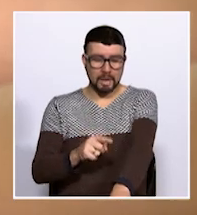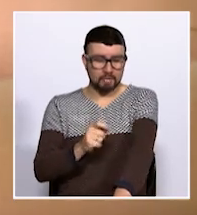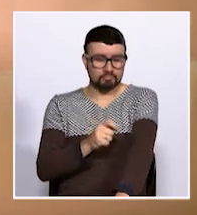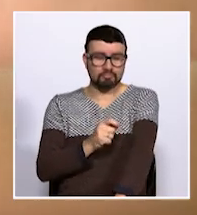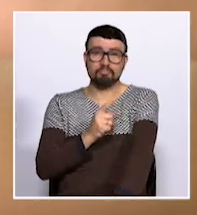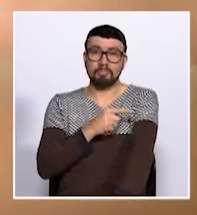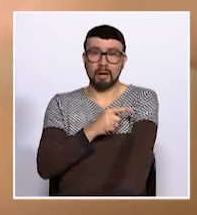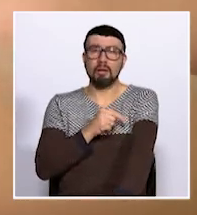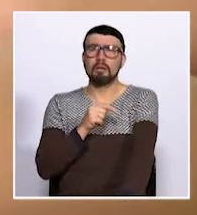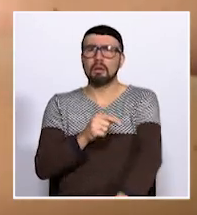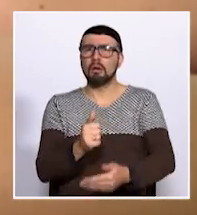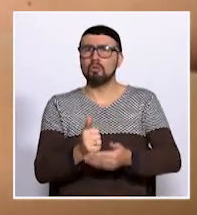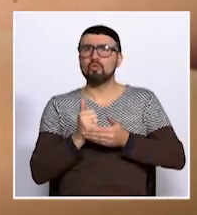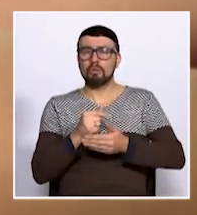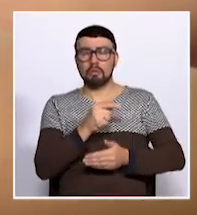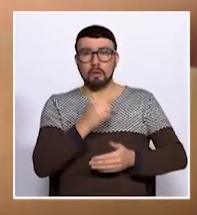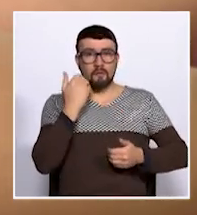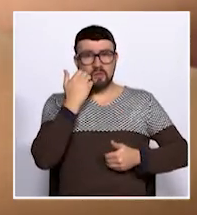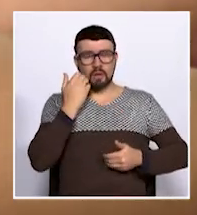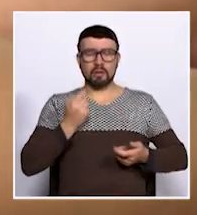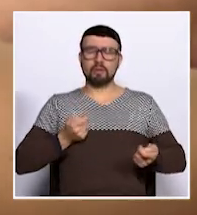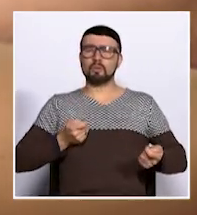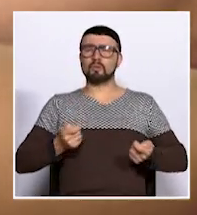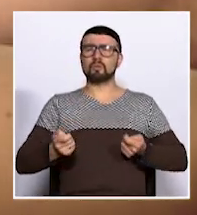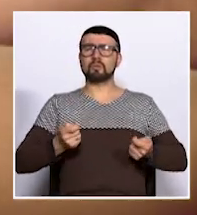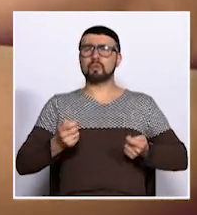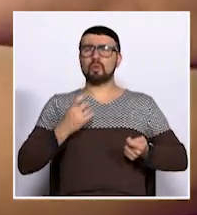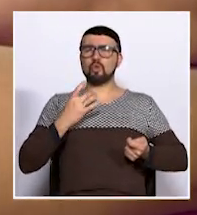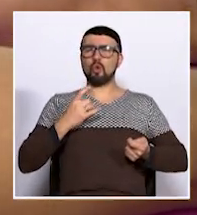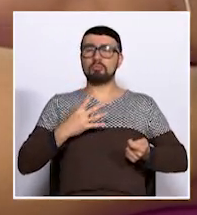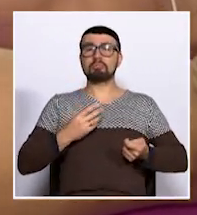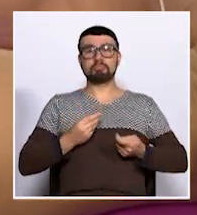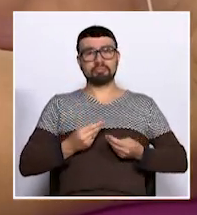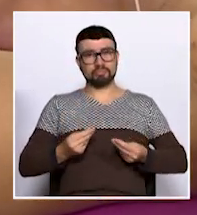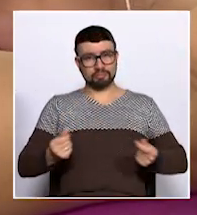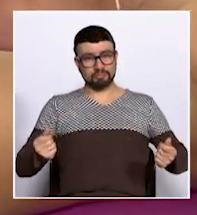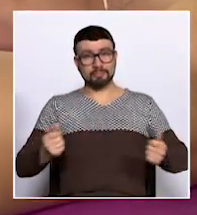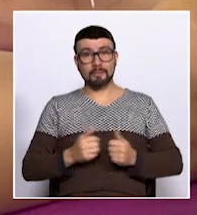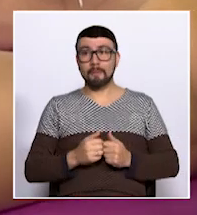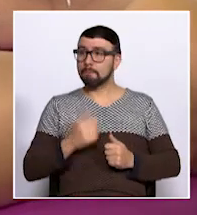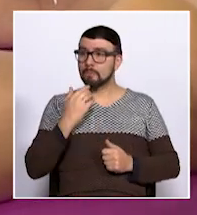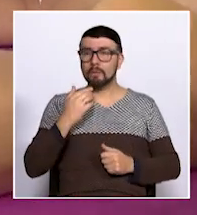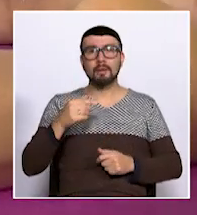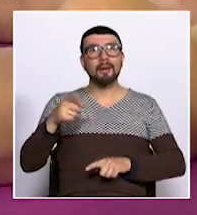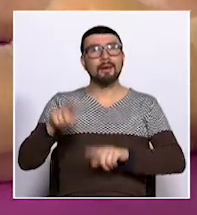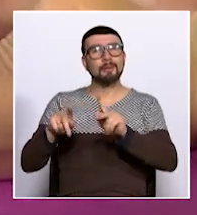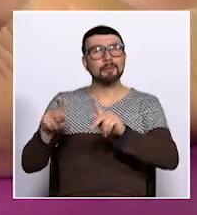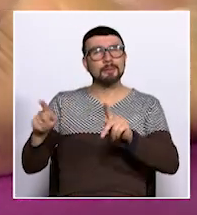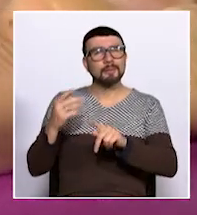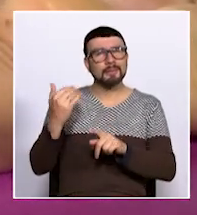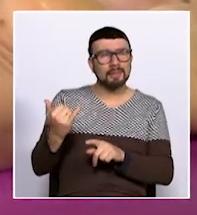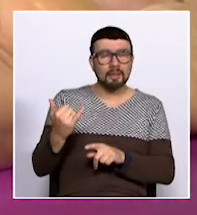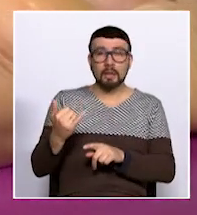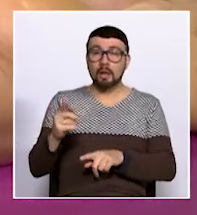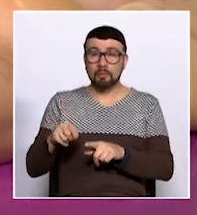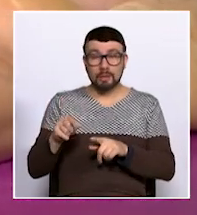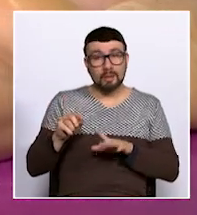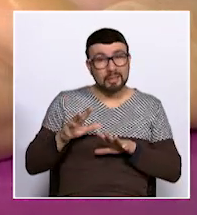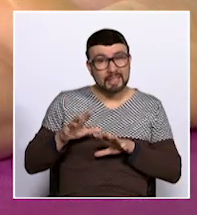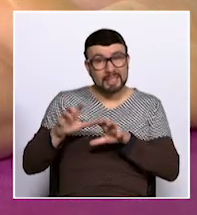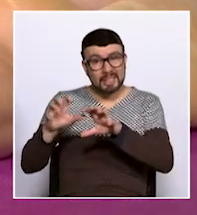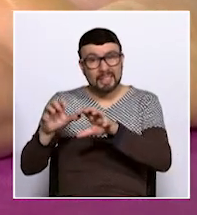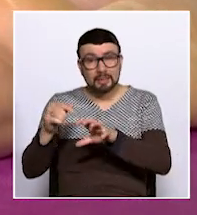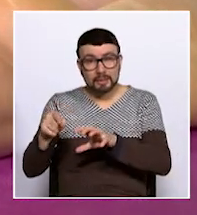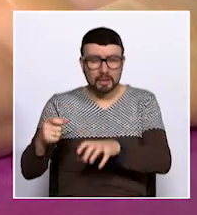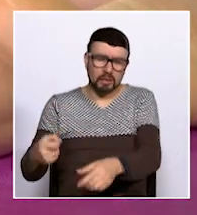muchas de ellas es para el manejo del dolor. De hecho, se ha demostrado que en personas que están haciendo un tratamiento por quimioterapia, por cáncer,